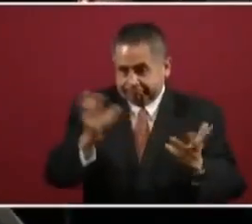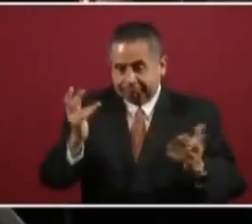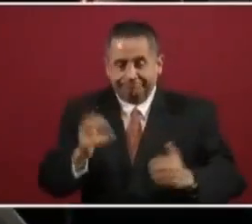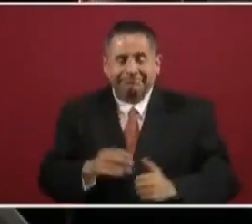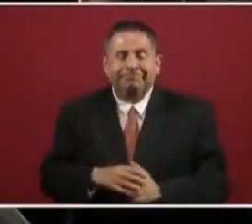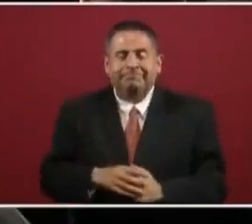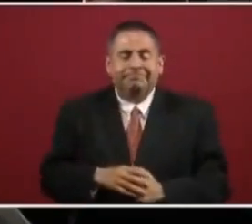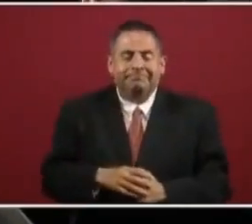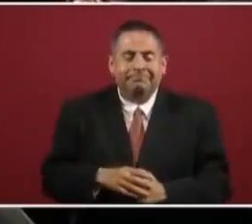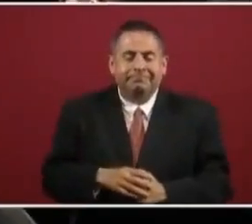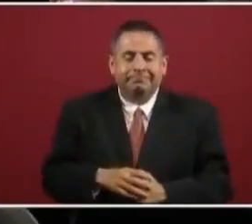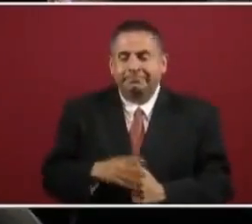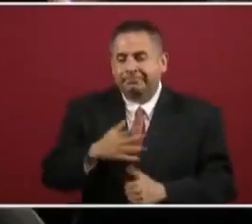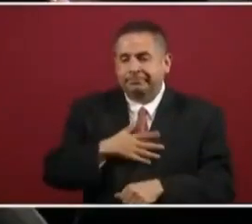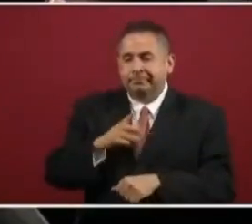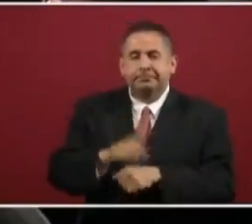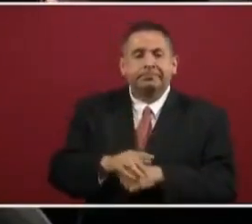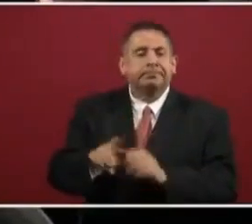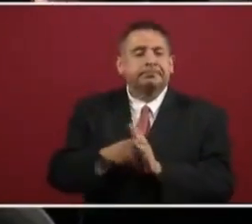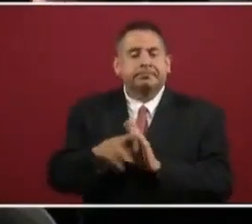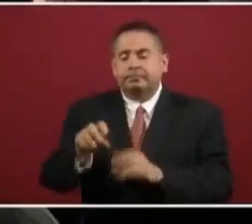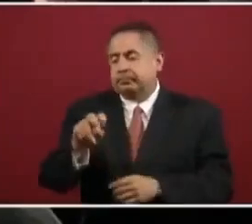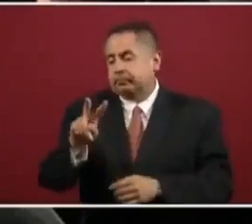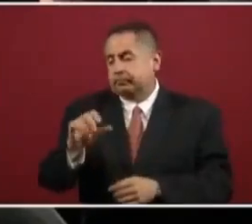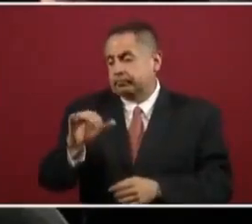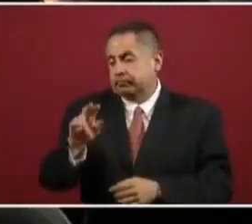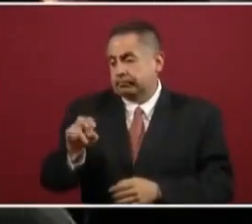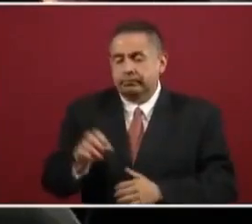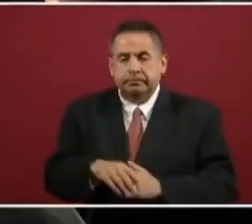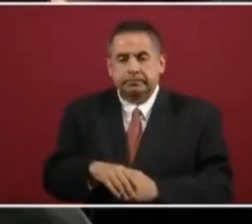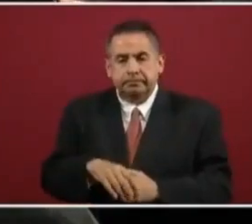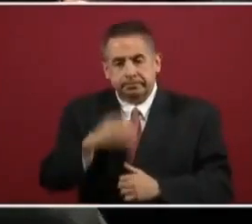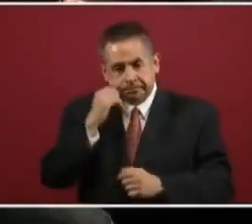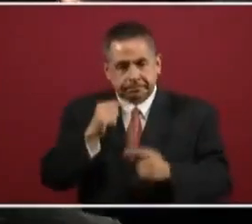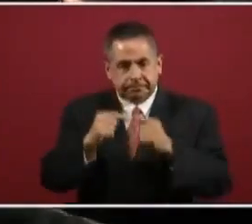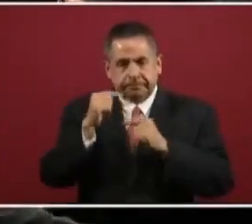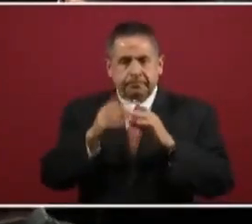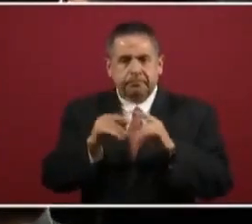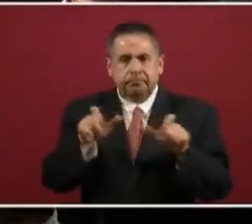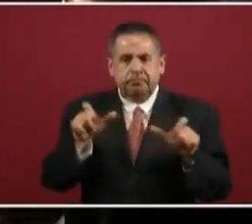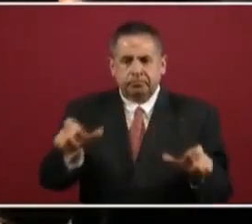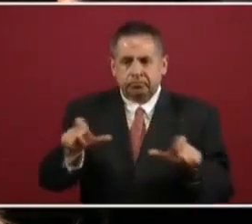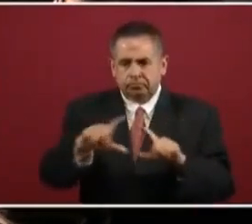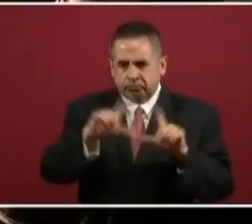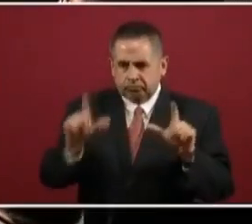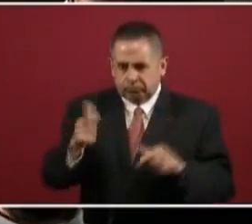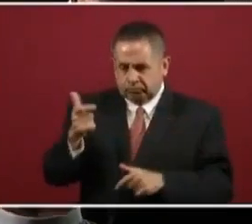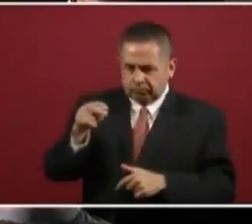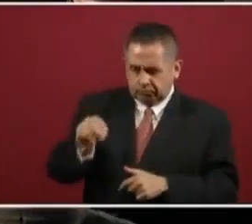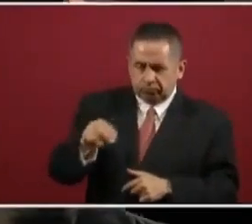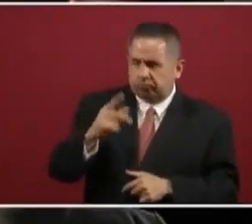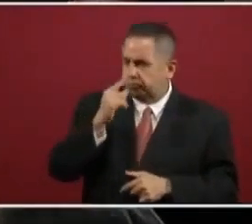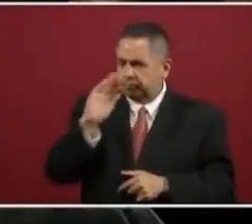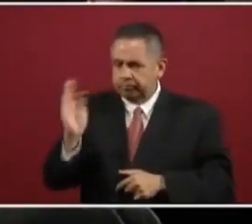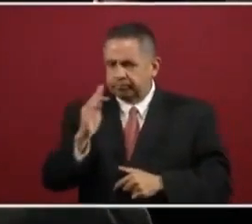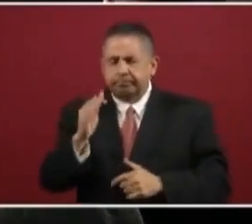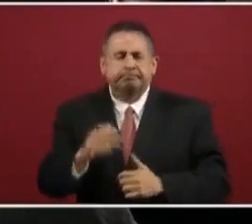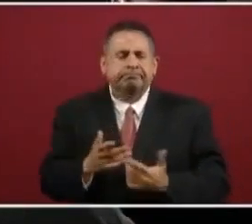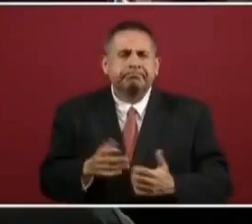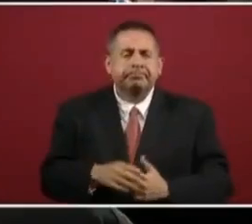presidente urbano Barrera del diario Bones eh yo quiero regresar un poquito a lo de la guardia Nacional de la Policía Federal